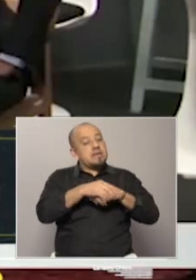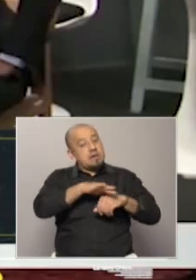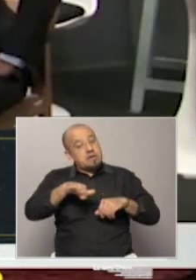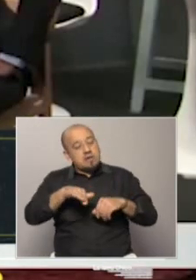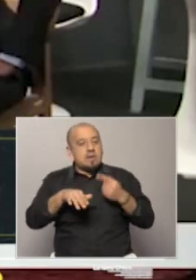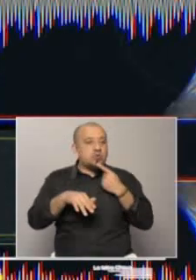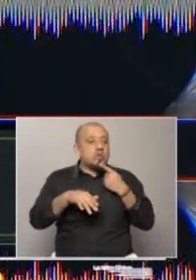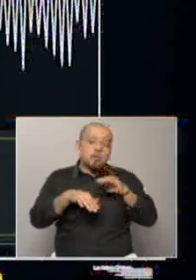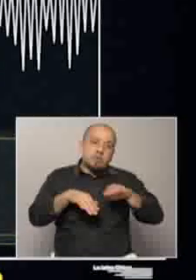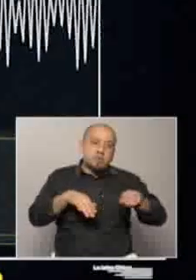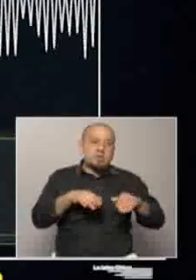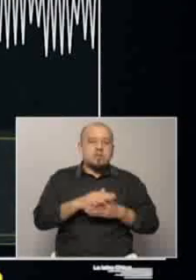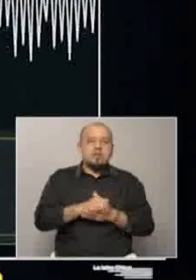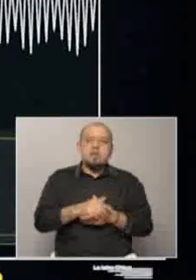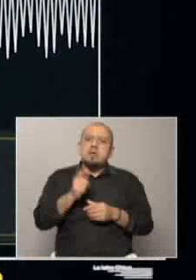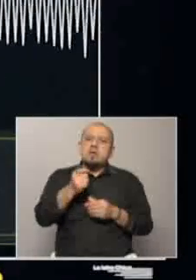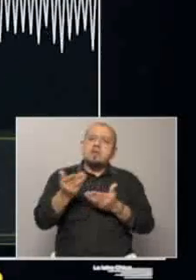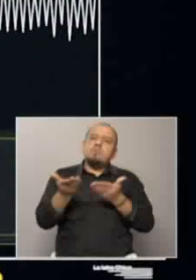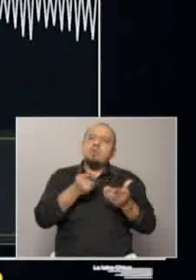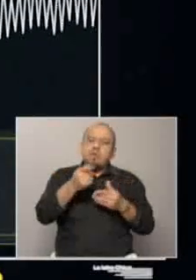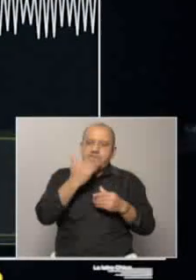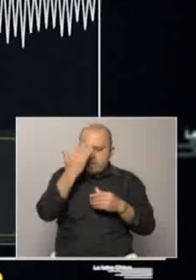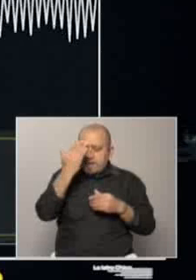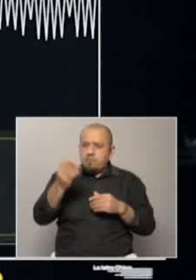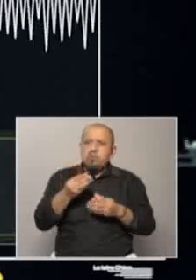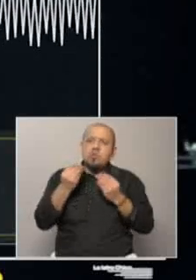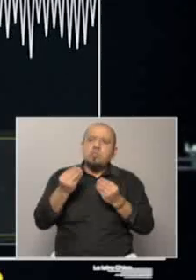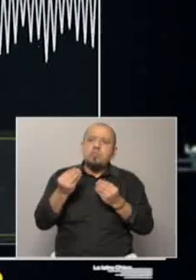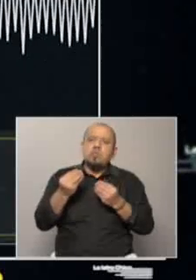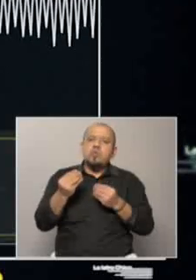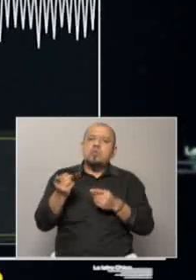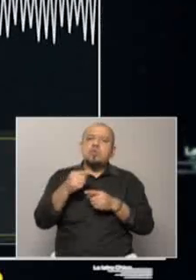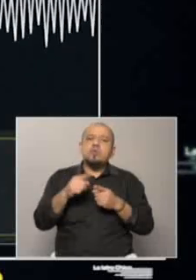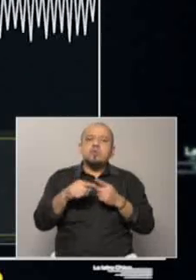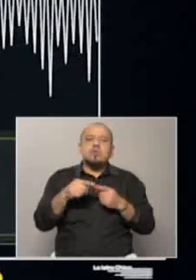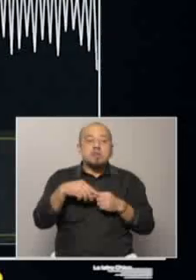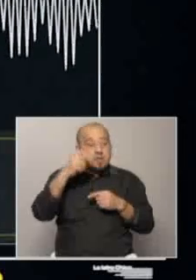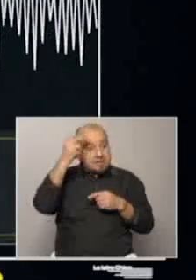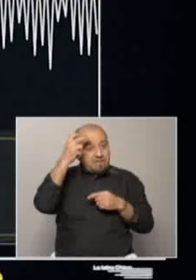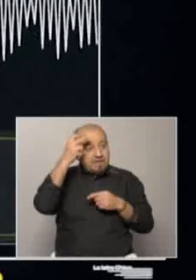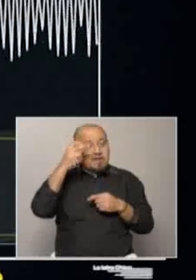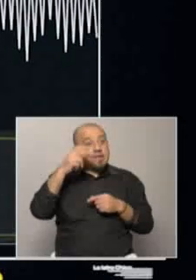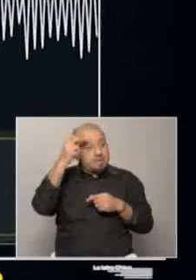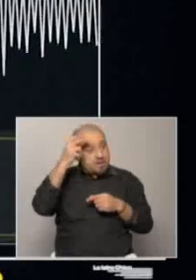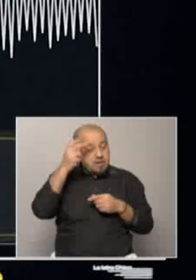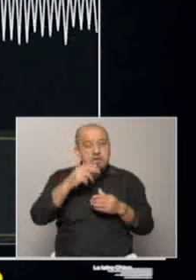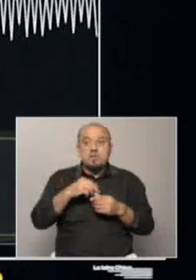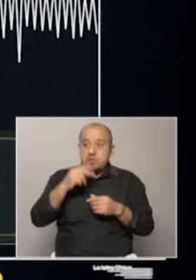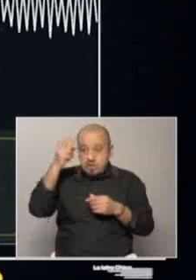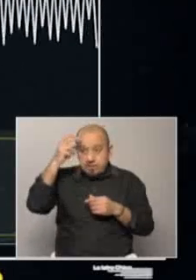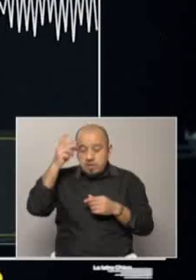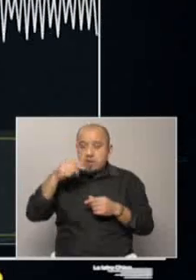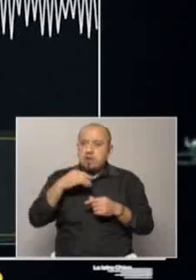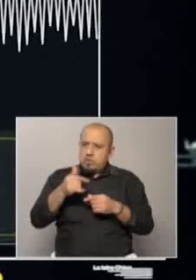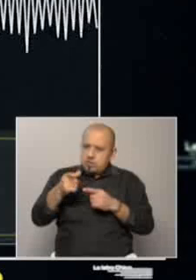la política va por otra. ¿Quién te invitó al Frente Amplio? ¿Con quién? ¿De la mano de quién viniste? ¿Viniste al Frente Amplio? De Tabaré. ¿Del mismo Tabaré Vázquez? ¿Vos